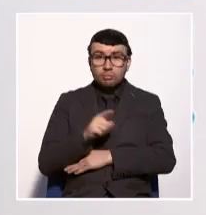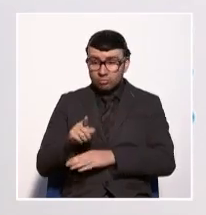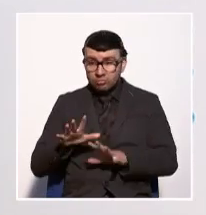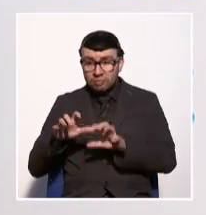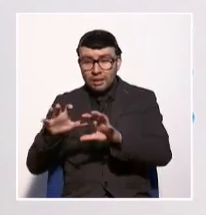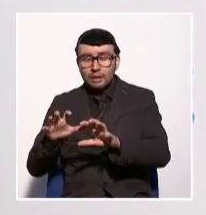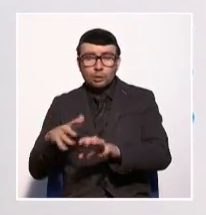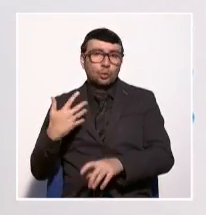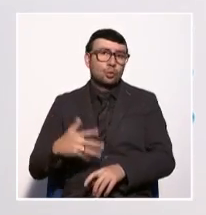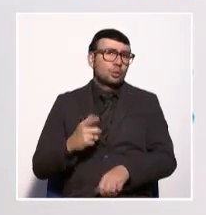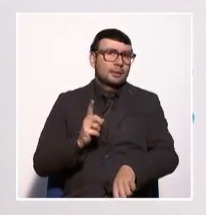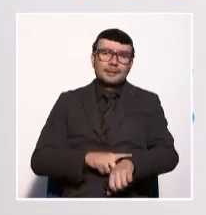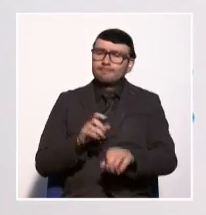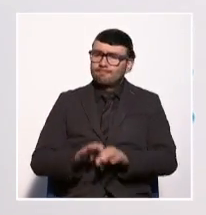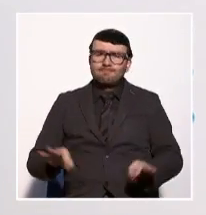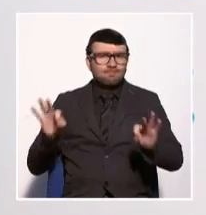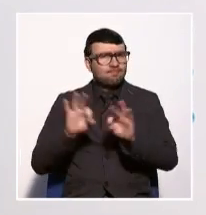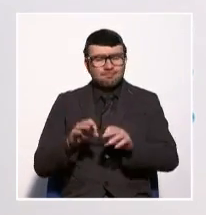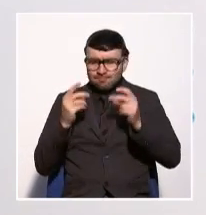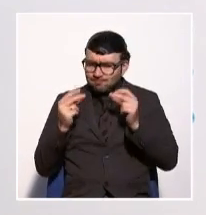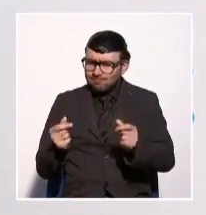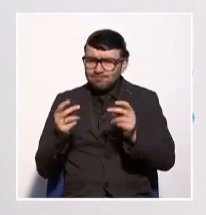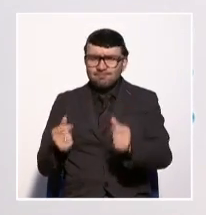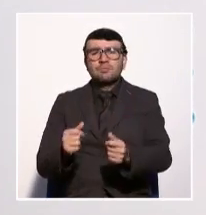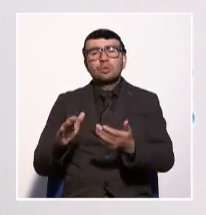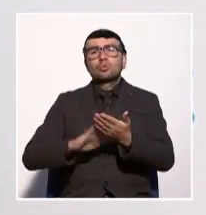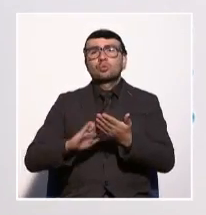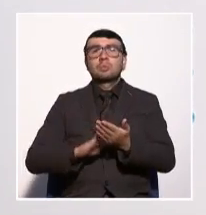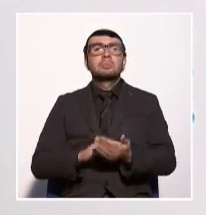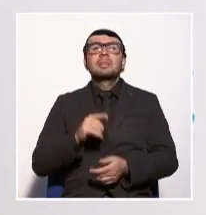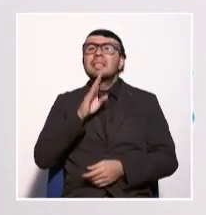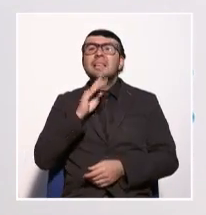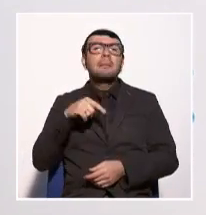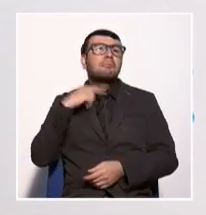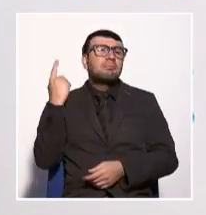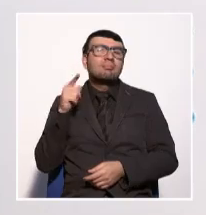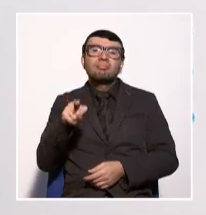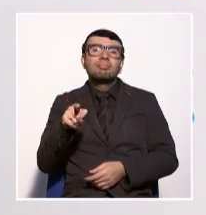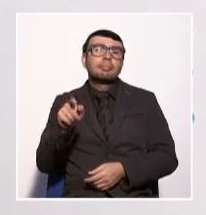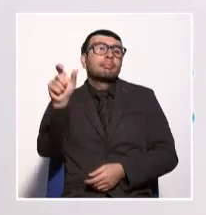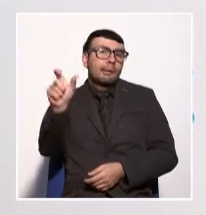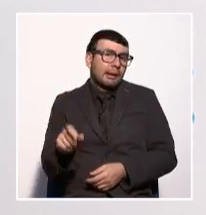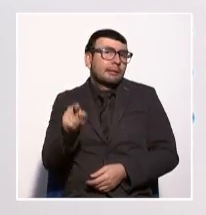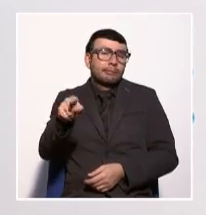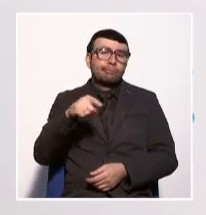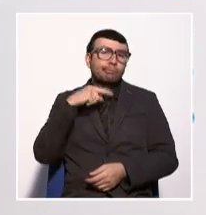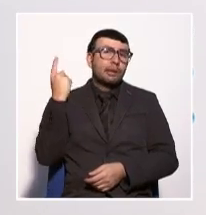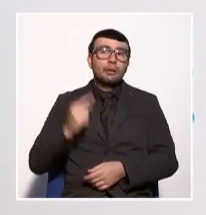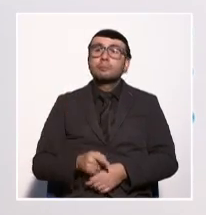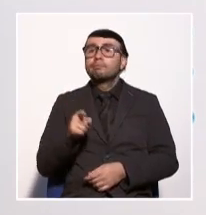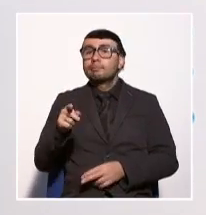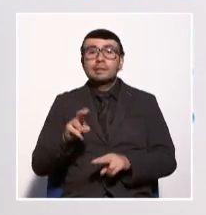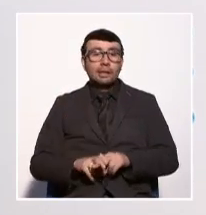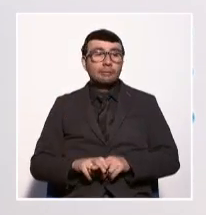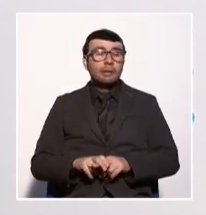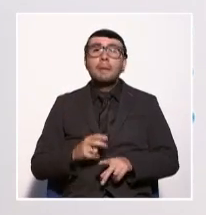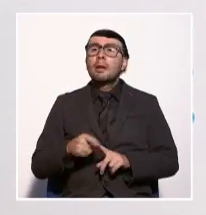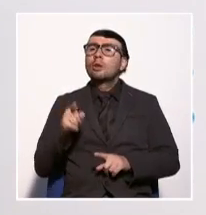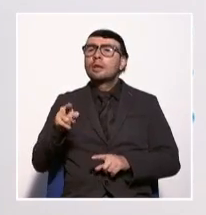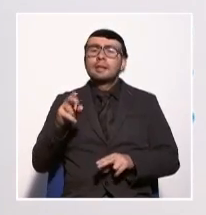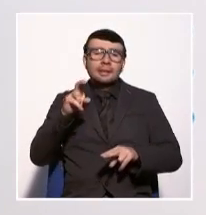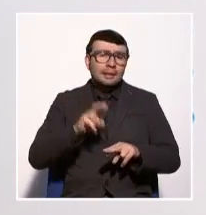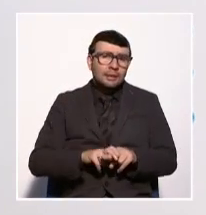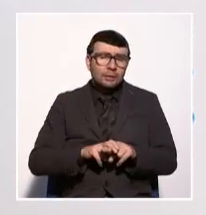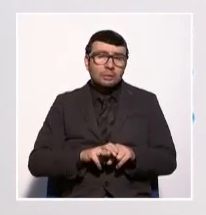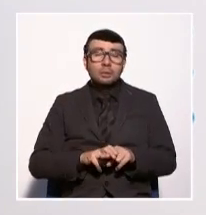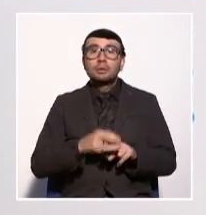vital y finalmente quien está perdiendo es porque ahí estaba sentado pero él se sentó después